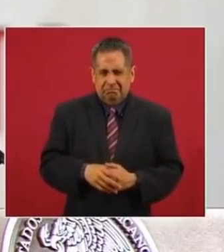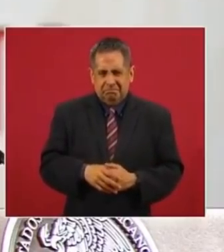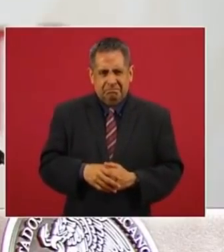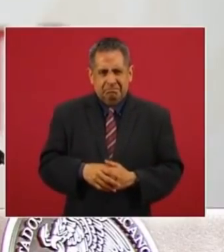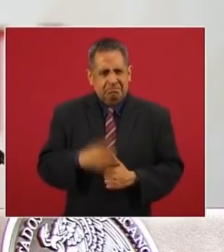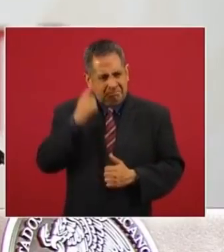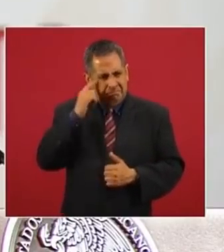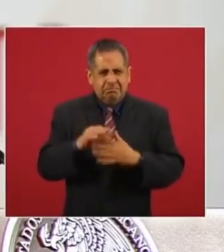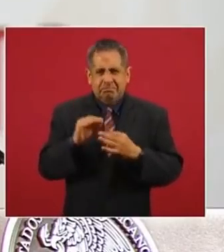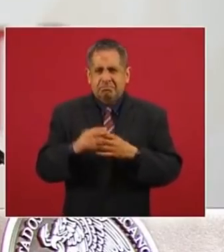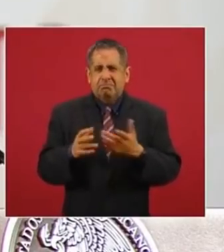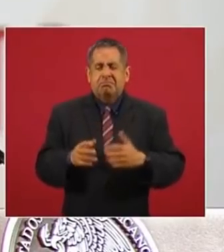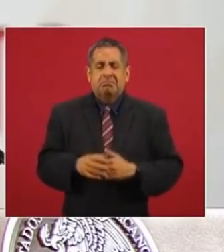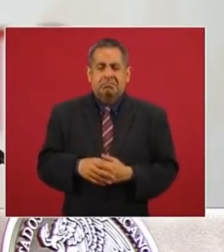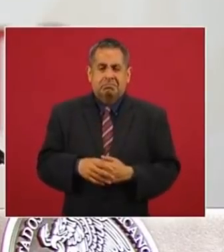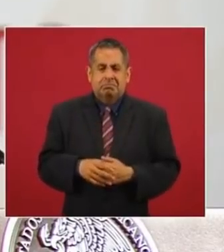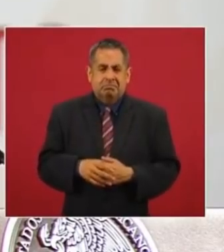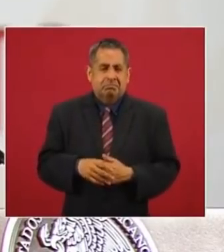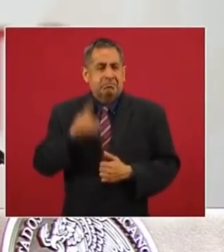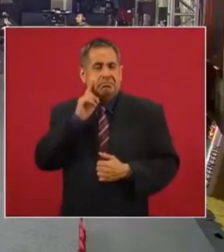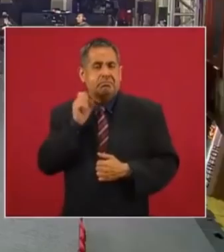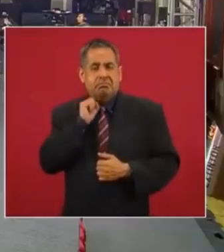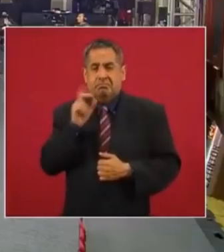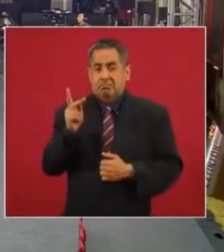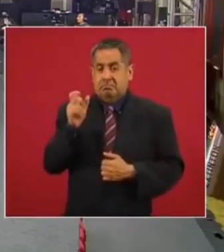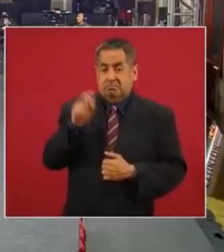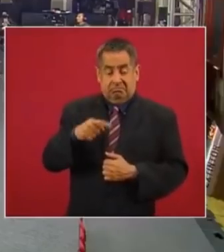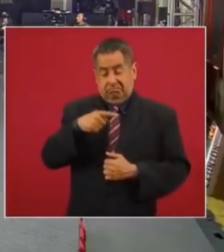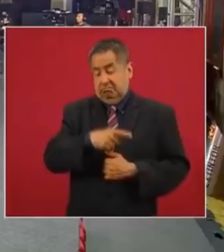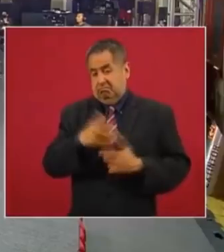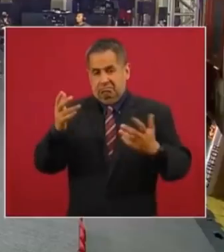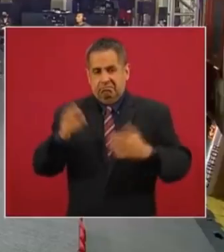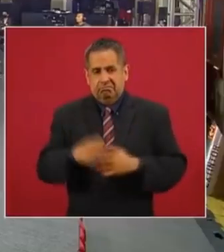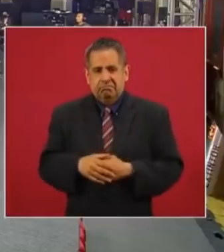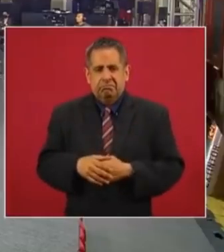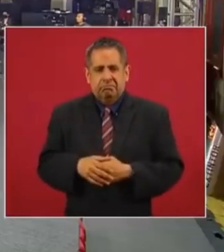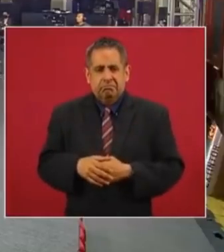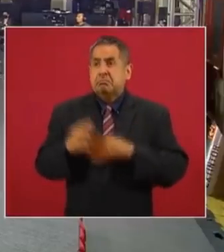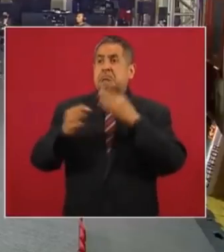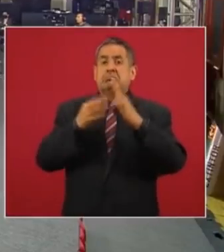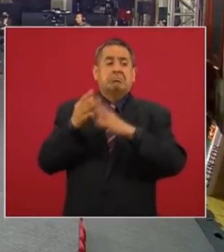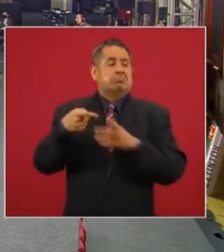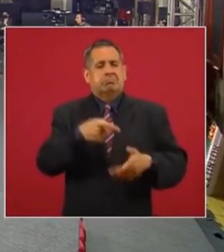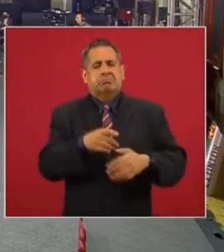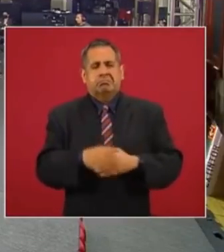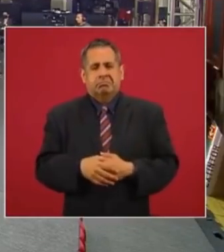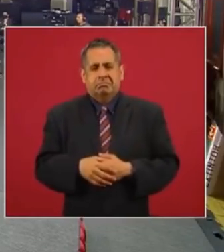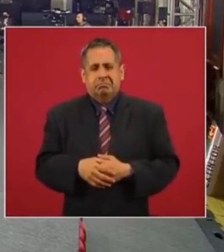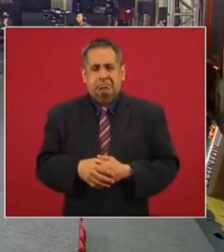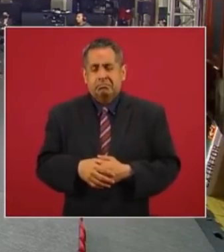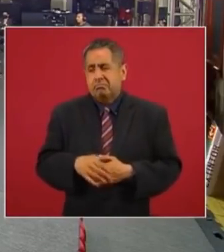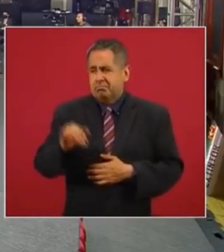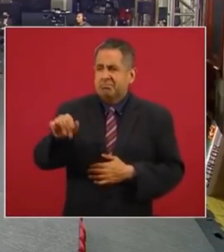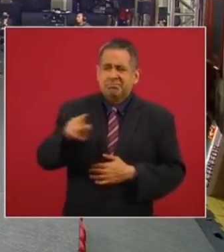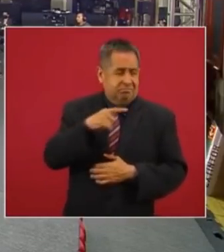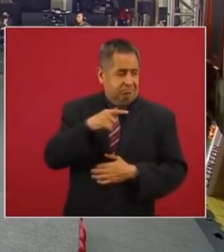damos y es una senadora del PAN, por cierto, proyección. Sí, es que están muy